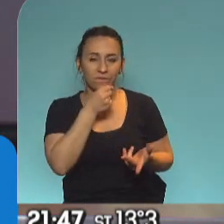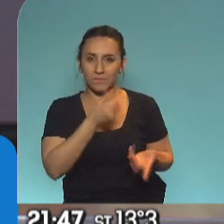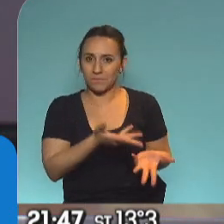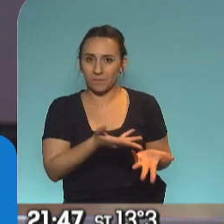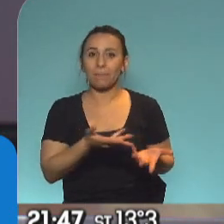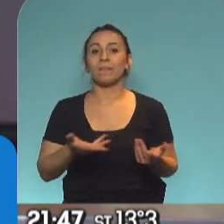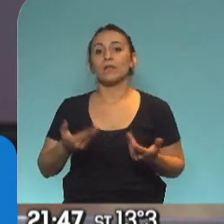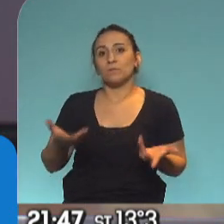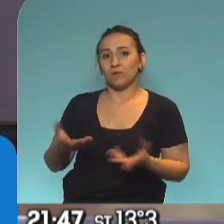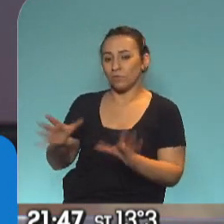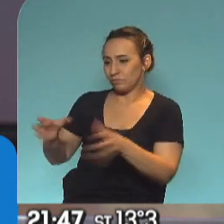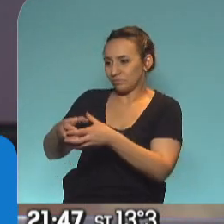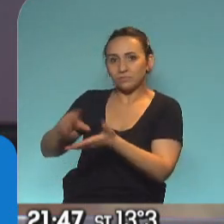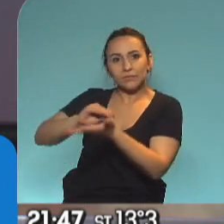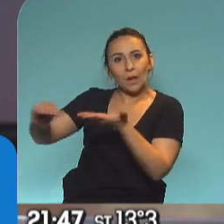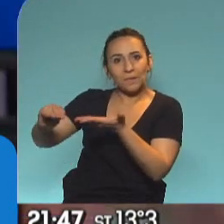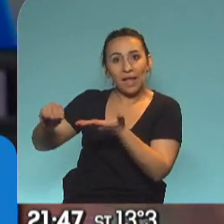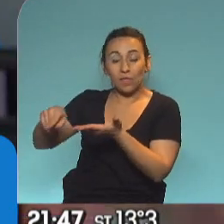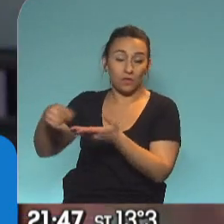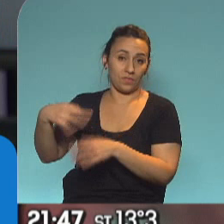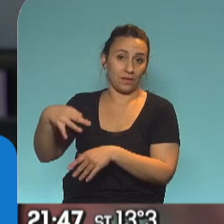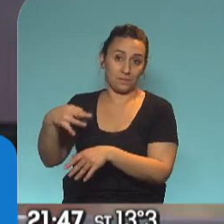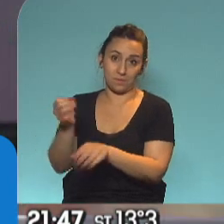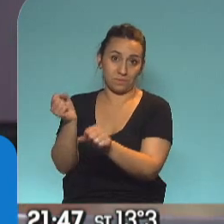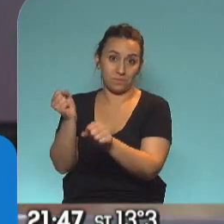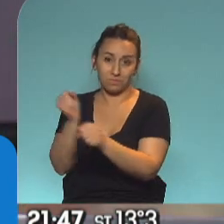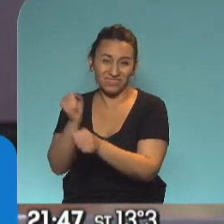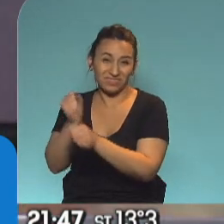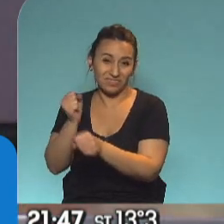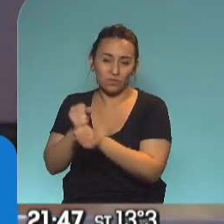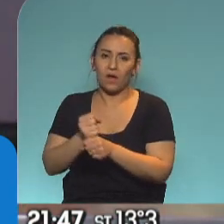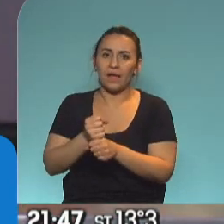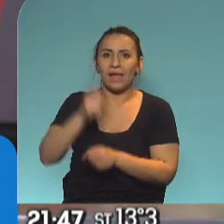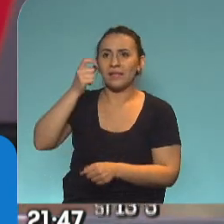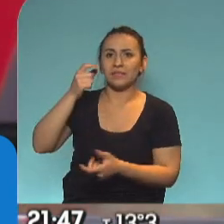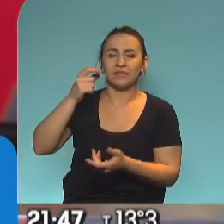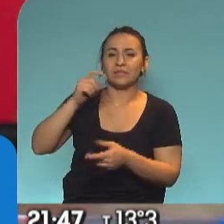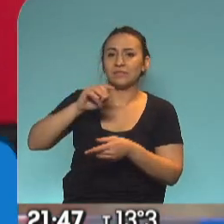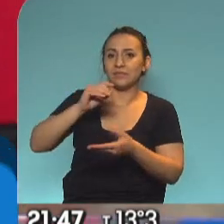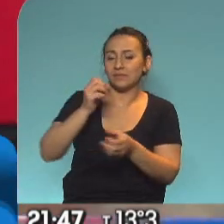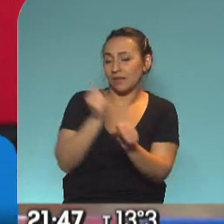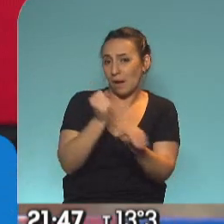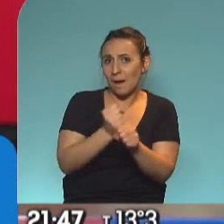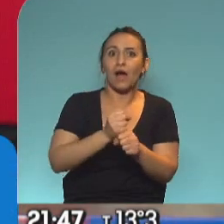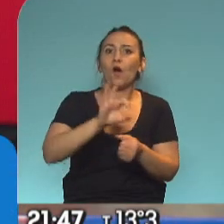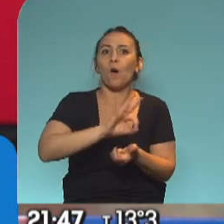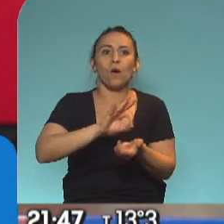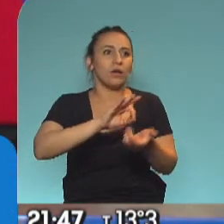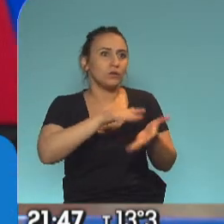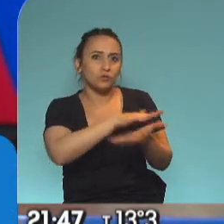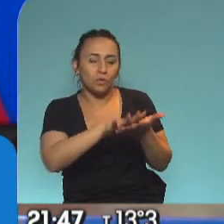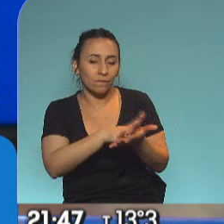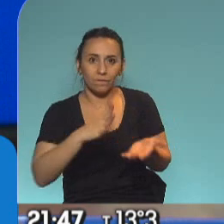extenúo al personal que tiene que trabajar todo este remanente de trabajo abandonado, digamos, y por otro lado tengo